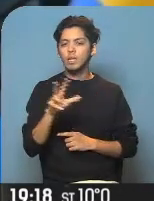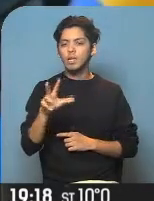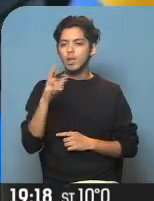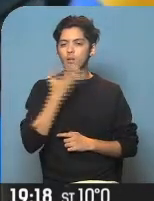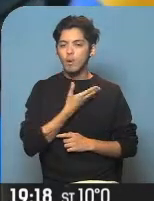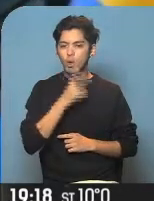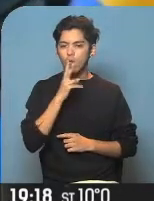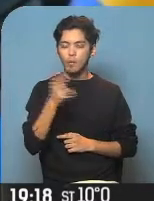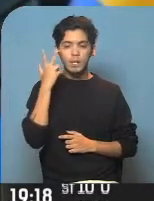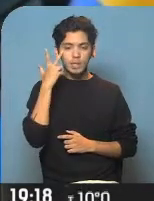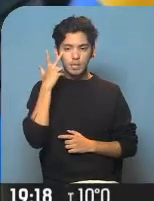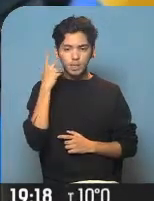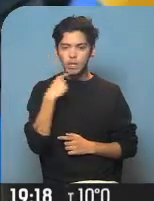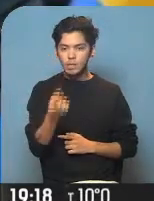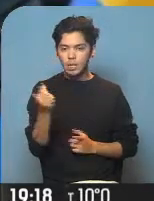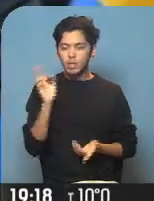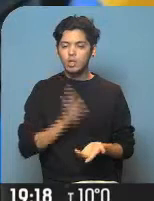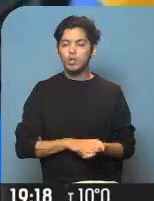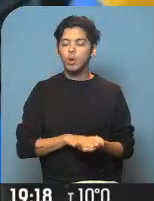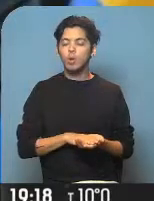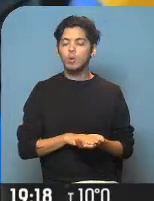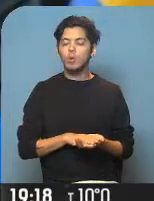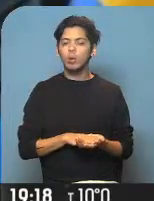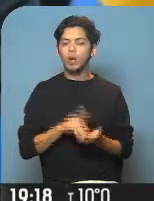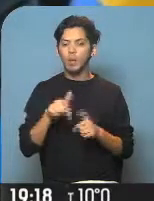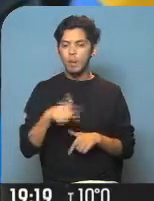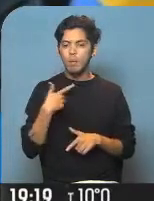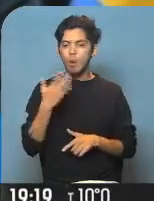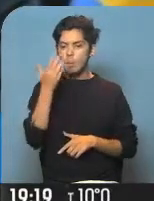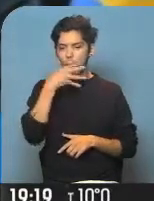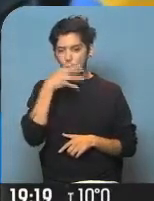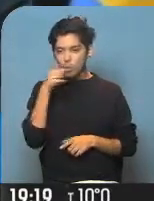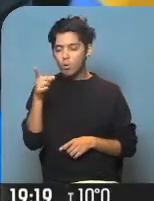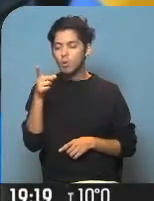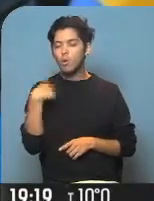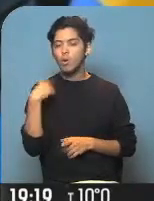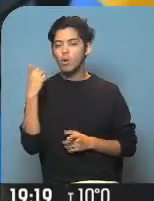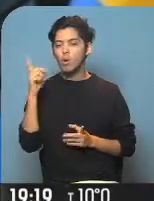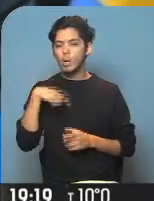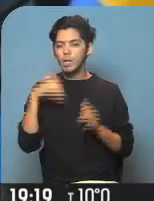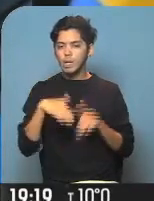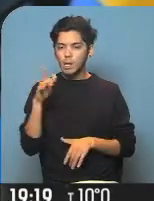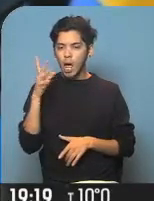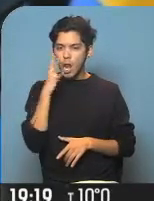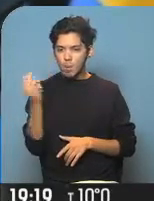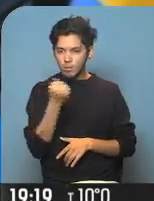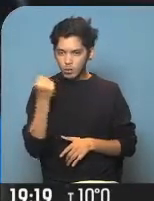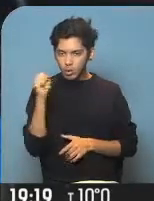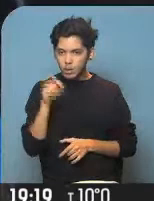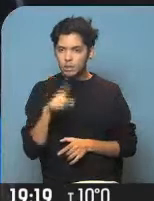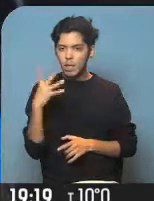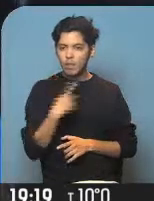2018, instando al régimen de Maduro a aceptar la asistencia internacional, fue un paso importante en esa